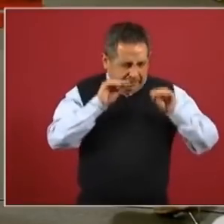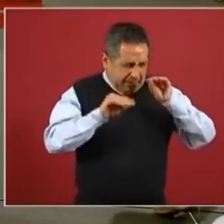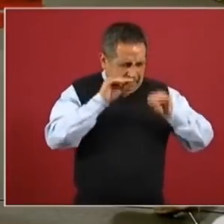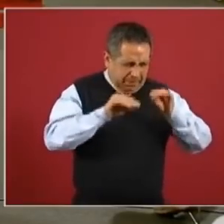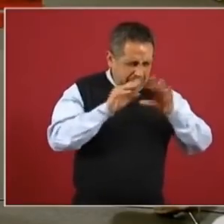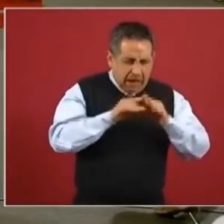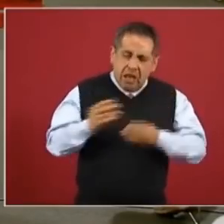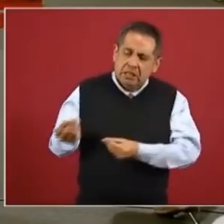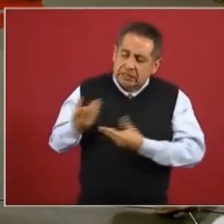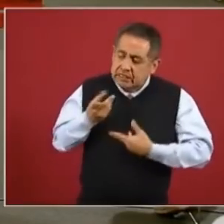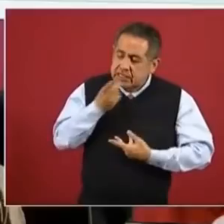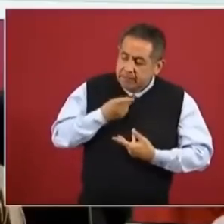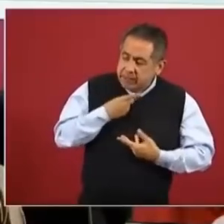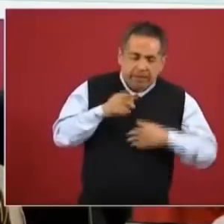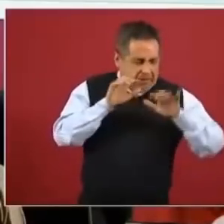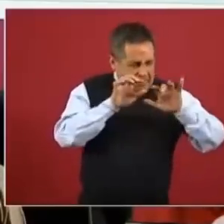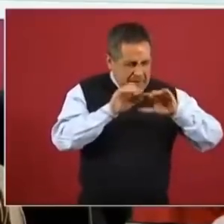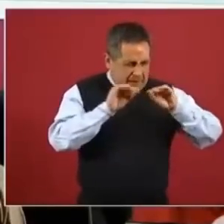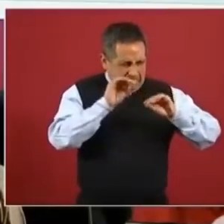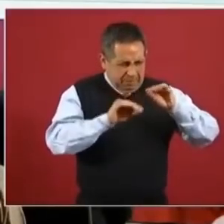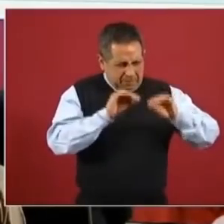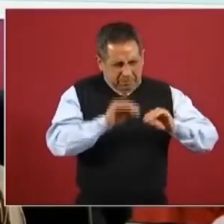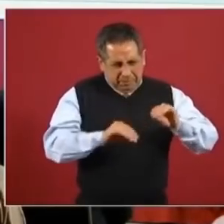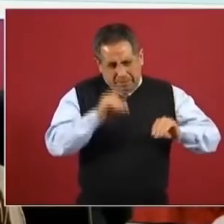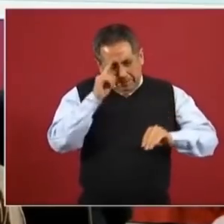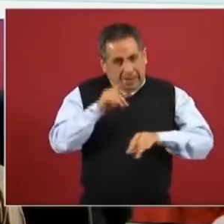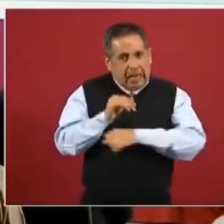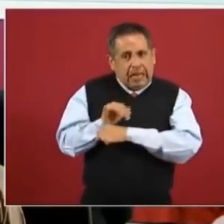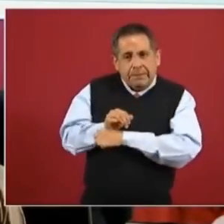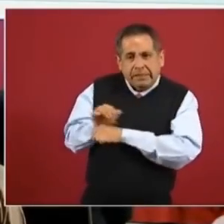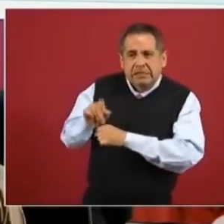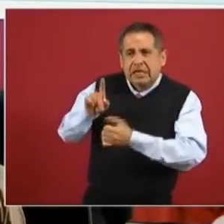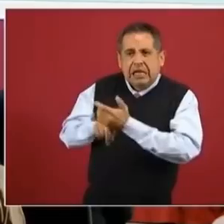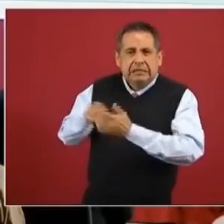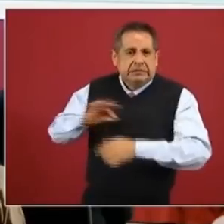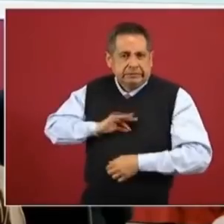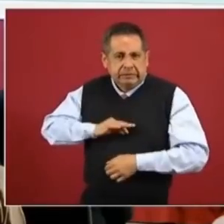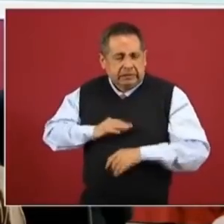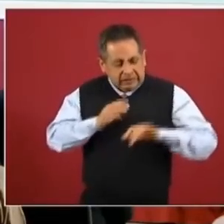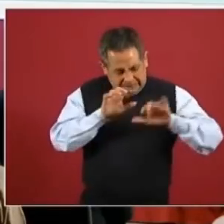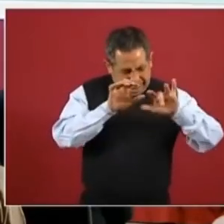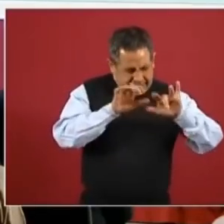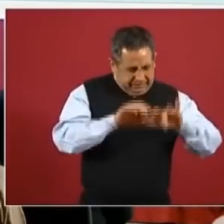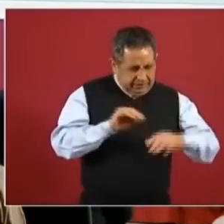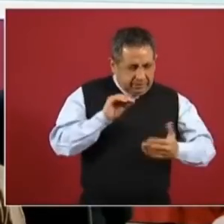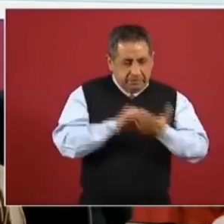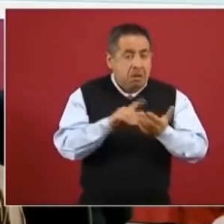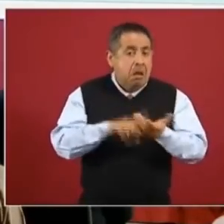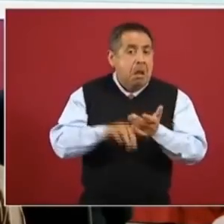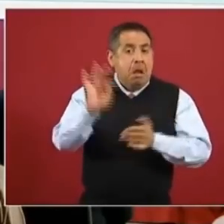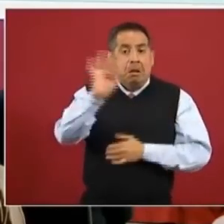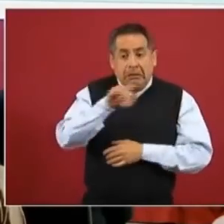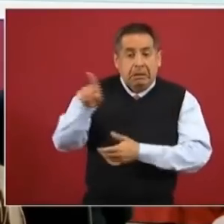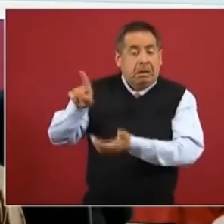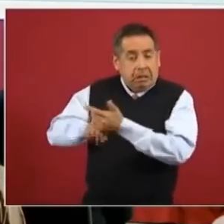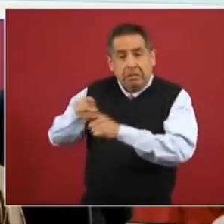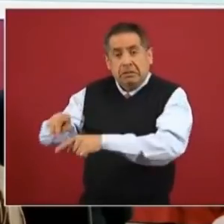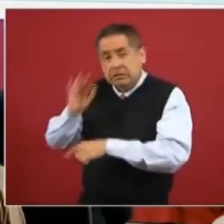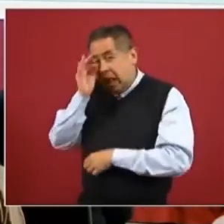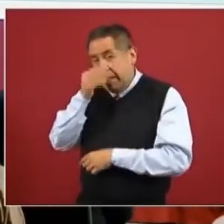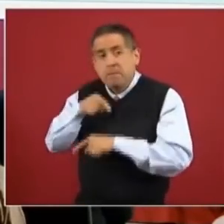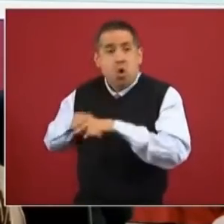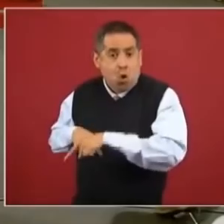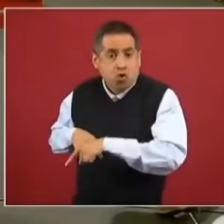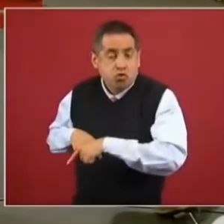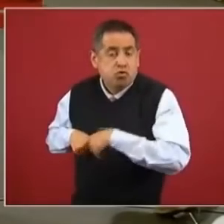la información de interés epidemiológico de ese paciente que puede tener sarampión. Incluso